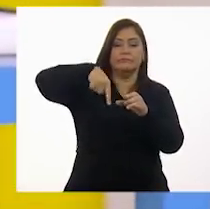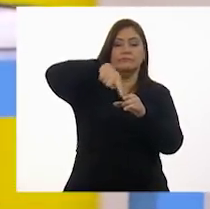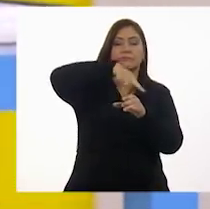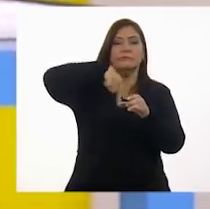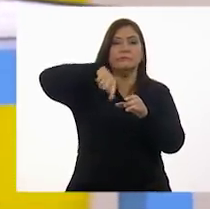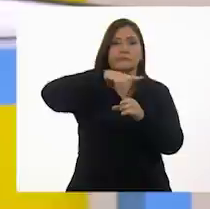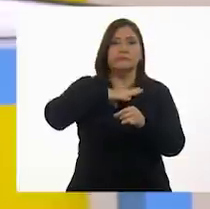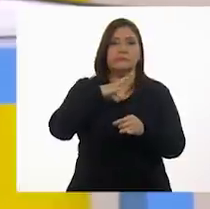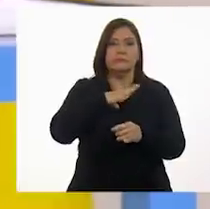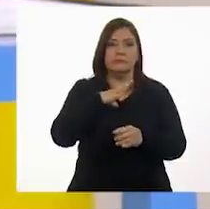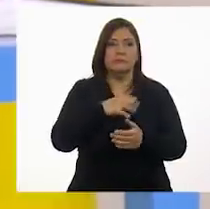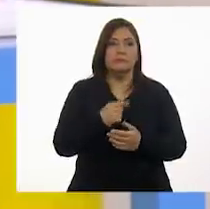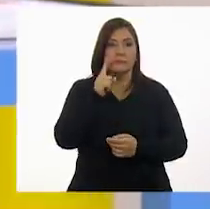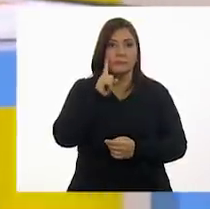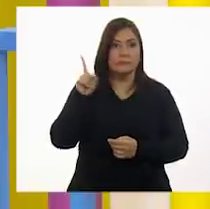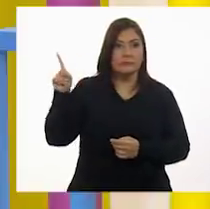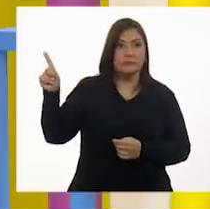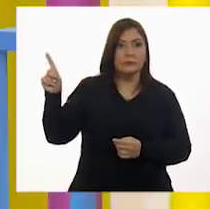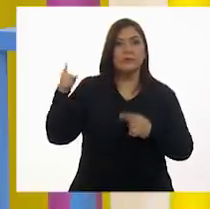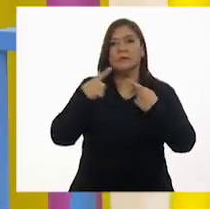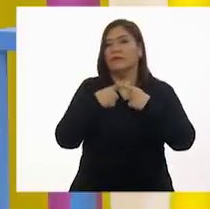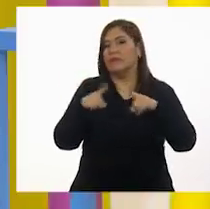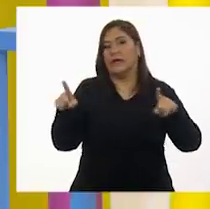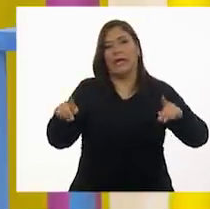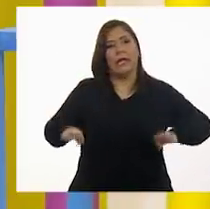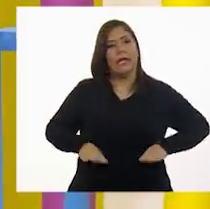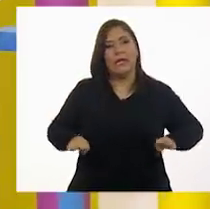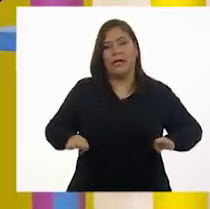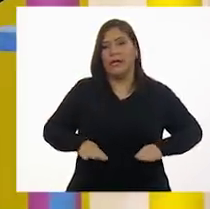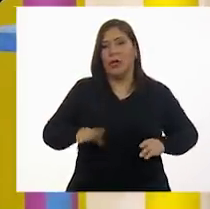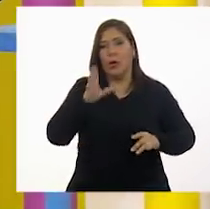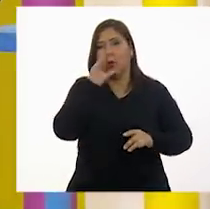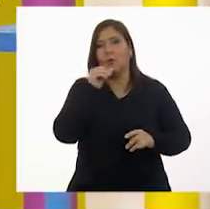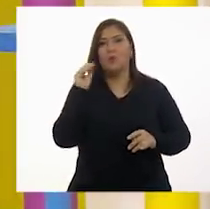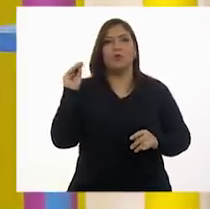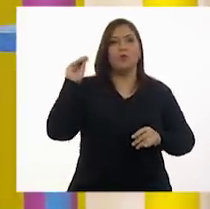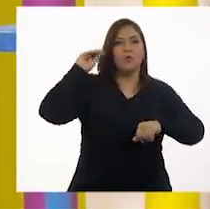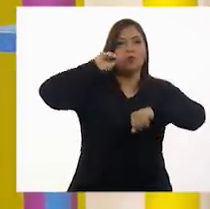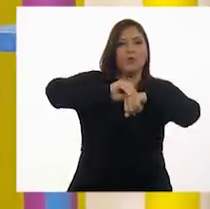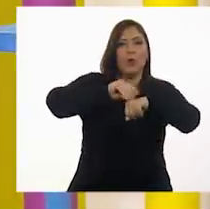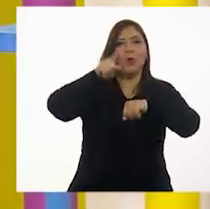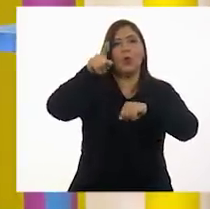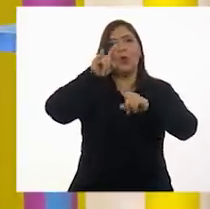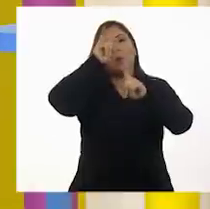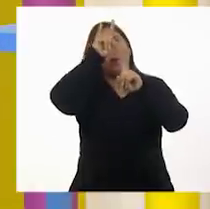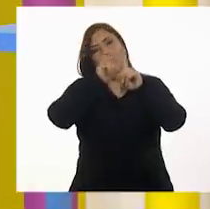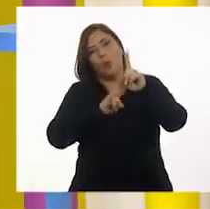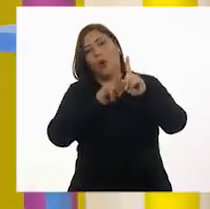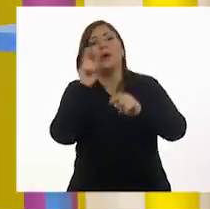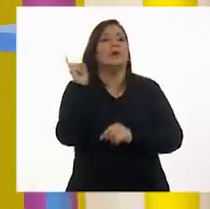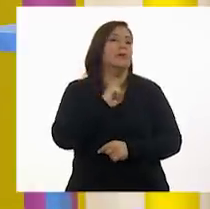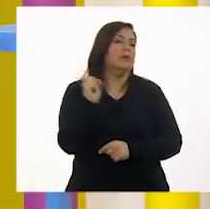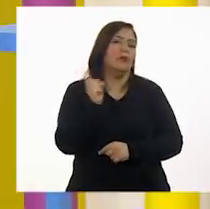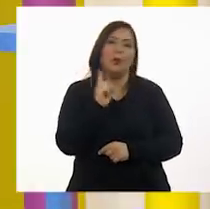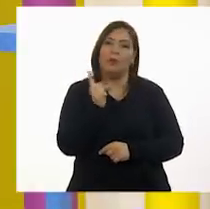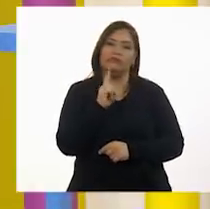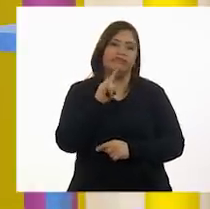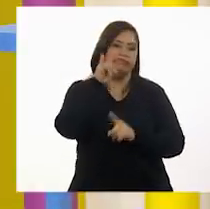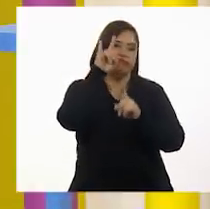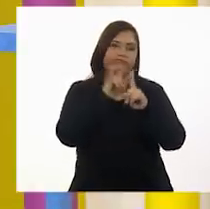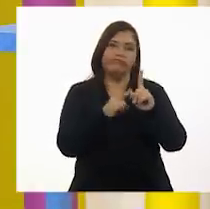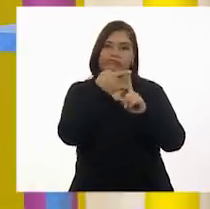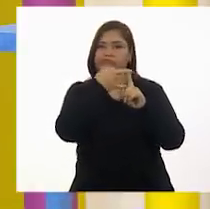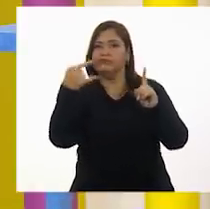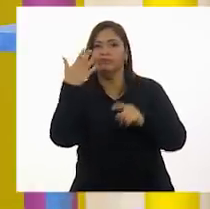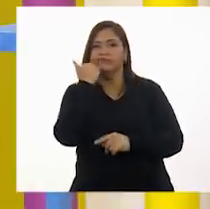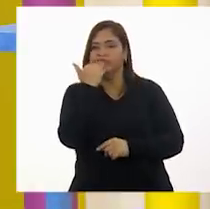¿sí? Sí. Entonces es diferente, no podemos ponerla ahí como rectángulo porque no es un rectángulo, pero sí